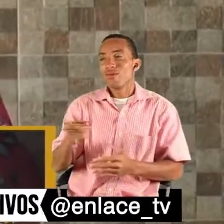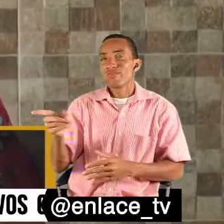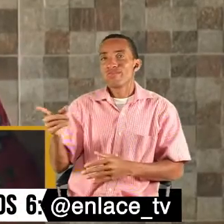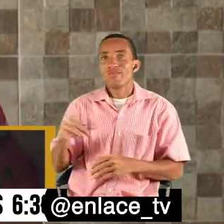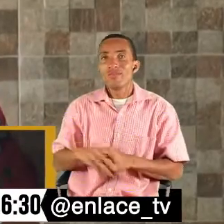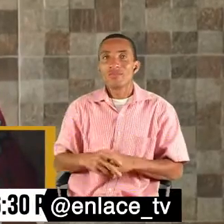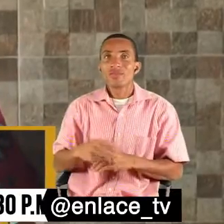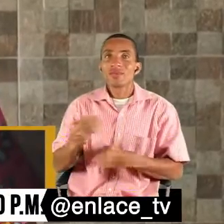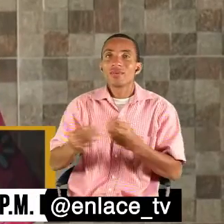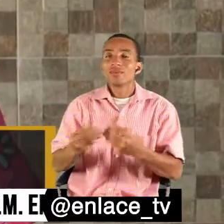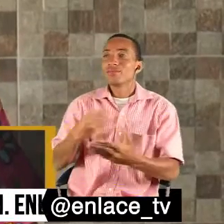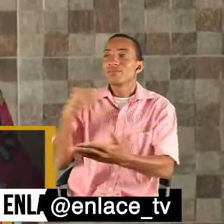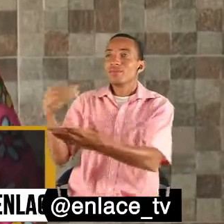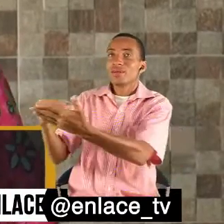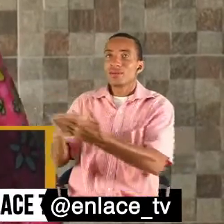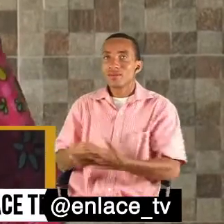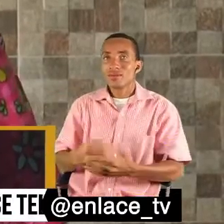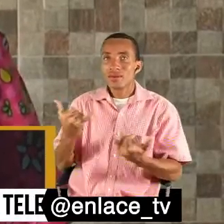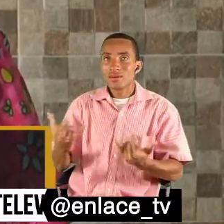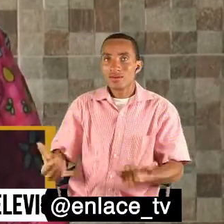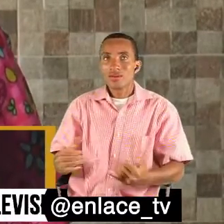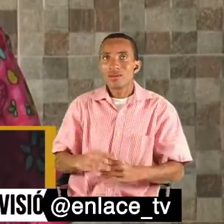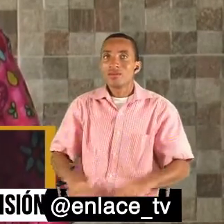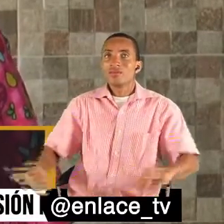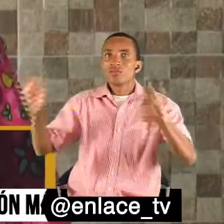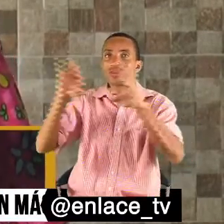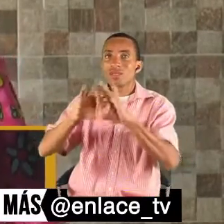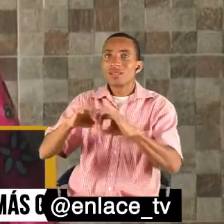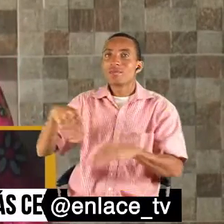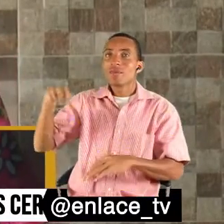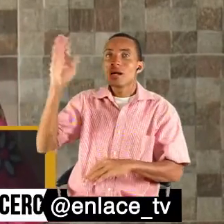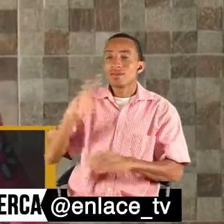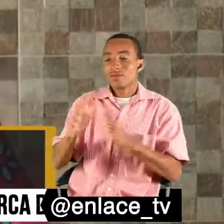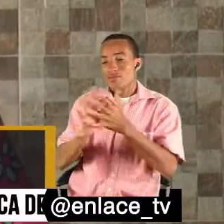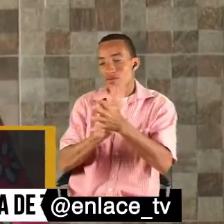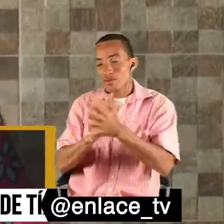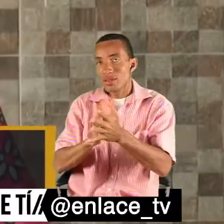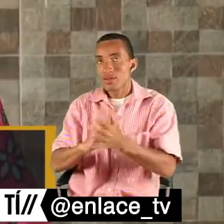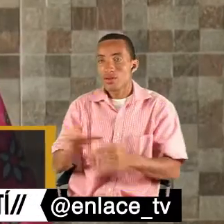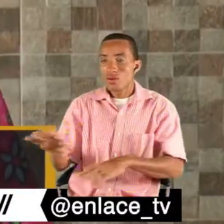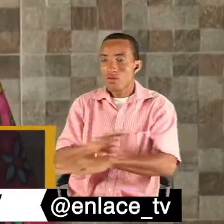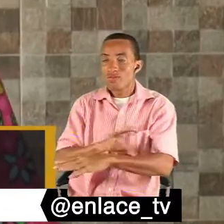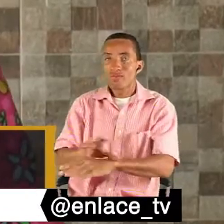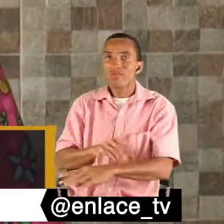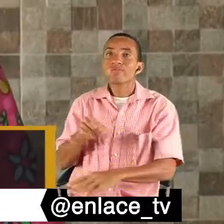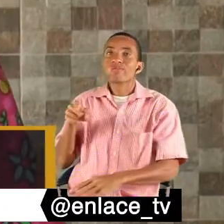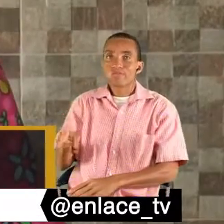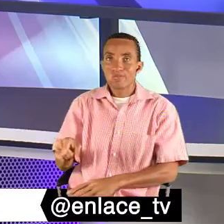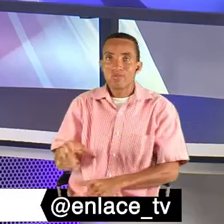iba a hacer unos pagos, pero para mí en este momento lo más importante es la información que está en el computador.